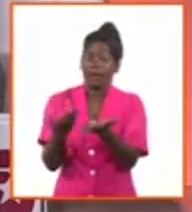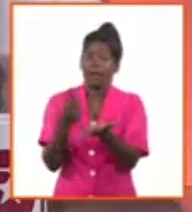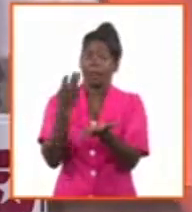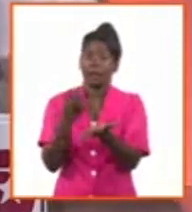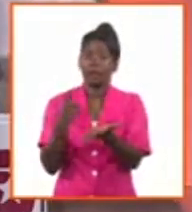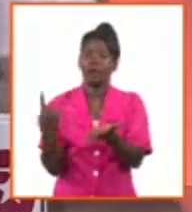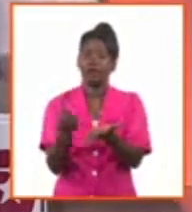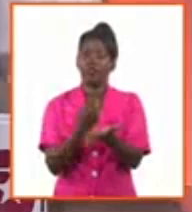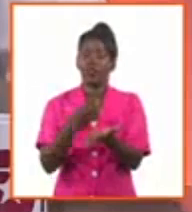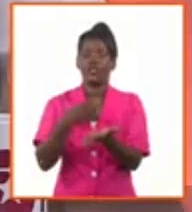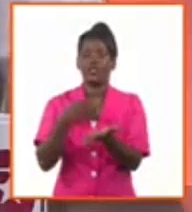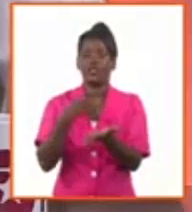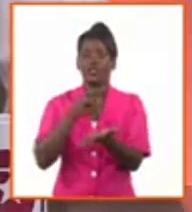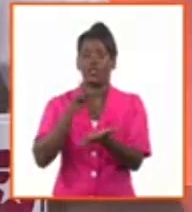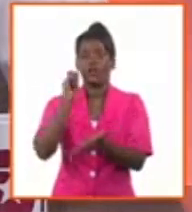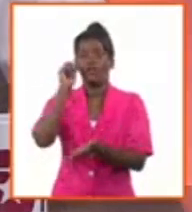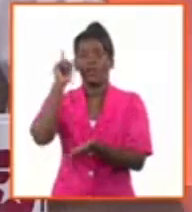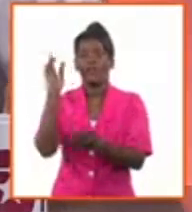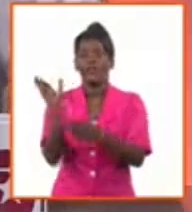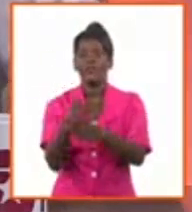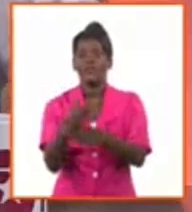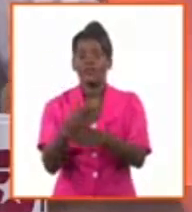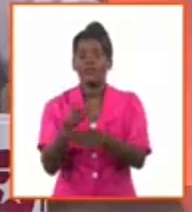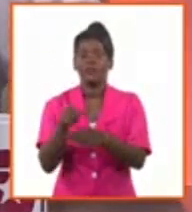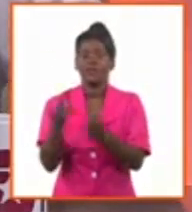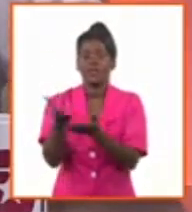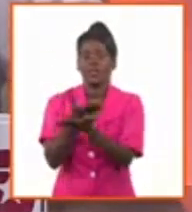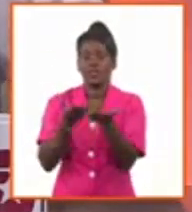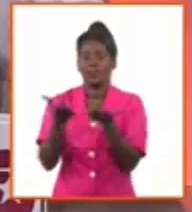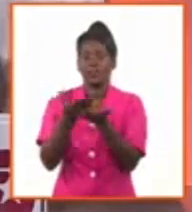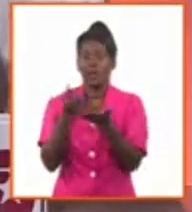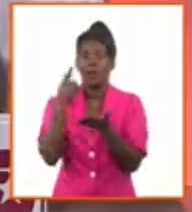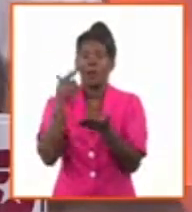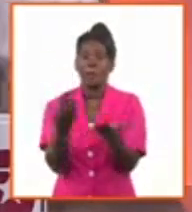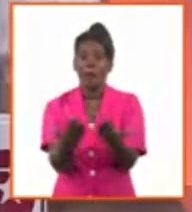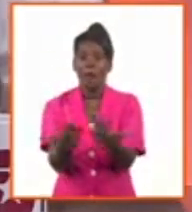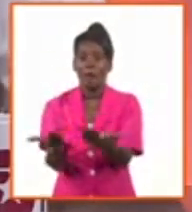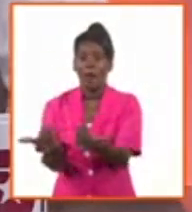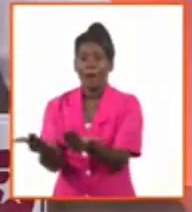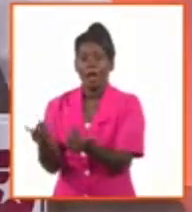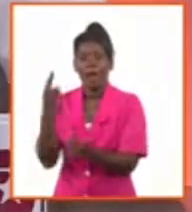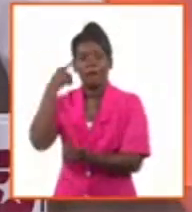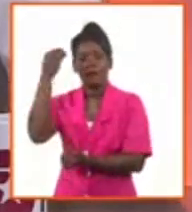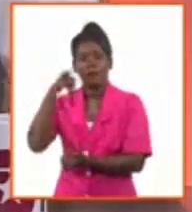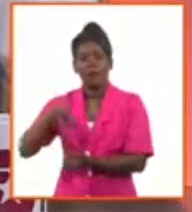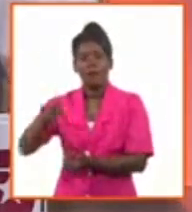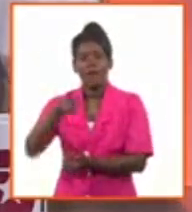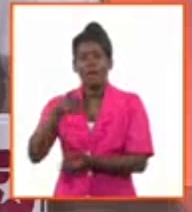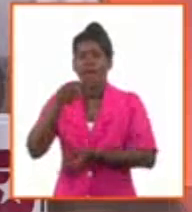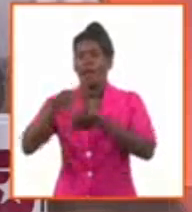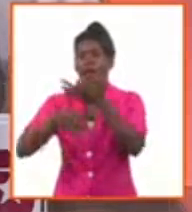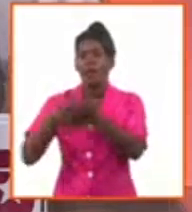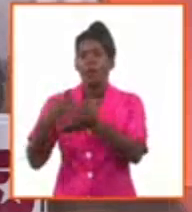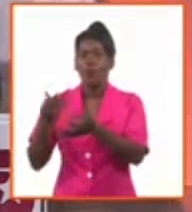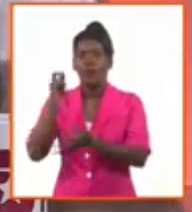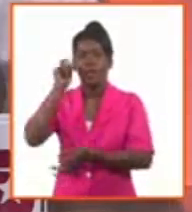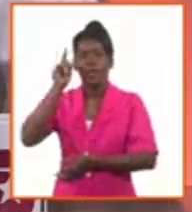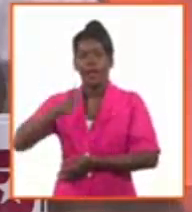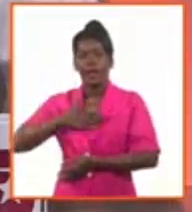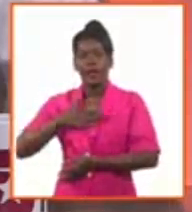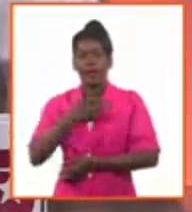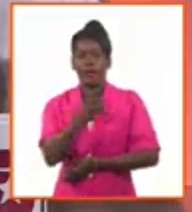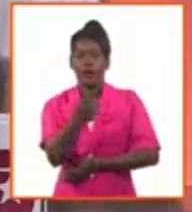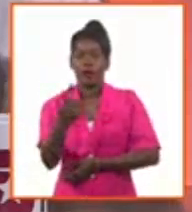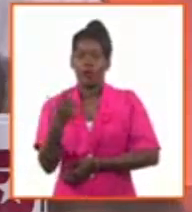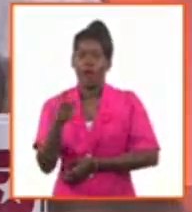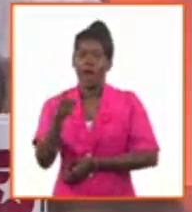estudiantado de transmitirnos qué ellos esperan del 10º Congreso de la Universidad. Llega un Congreso de la Universidad con todo